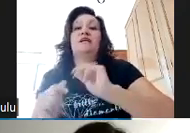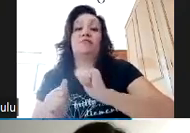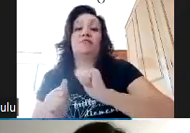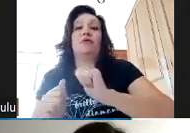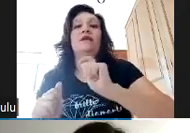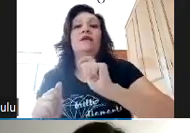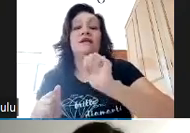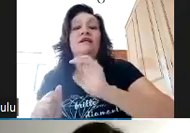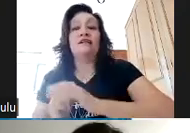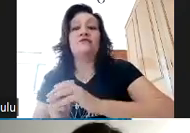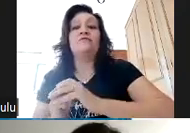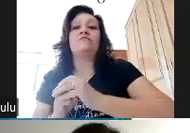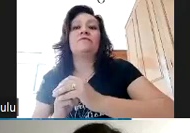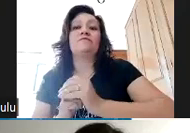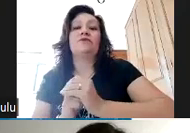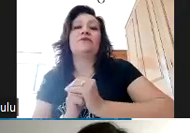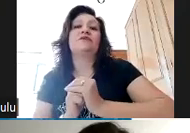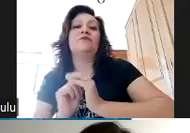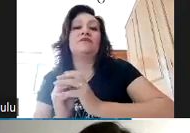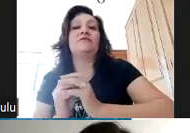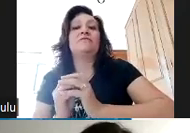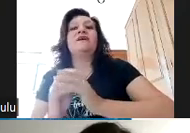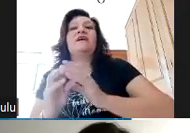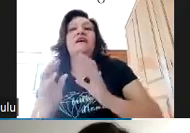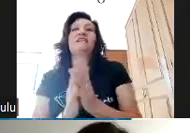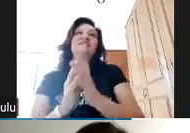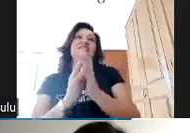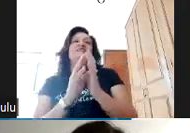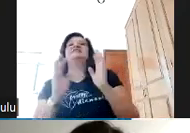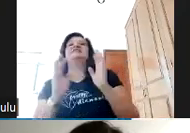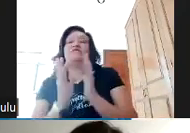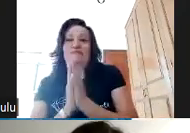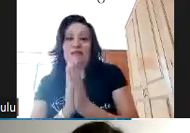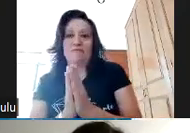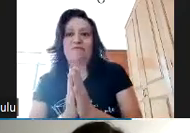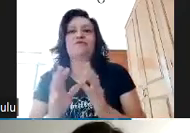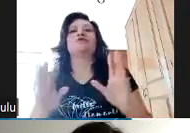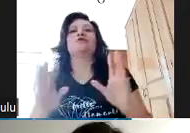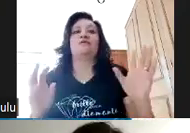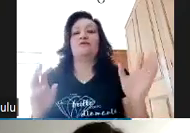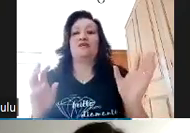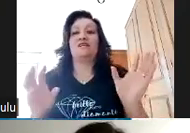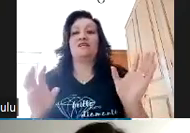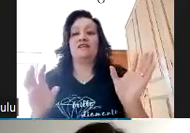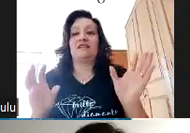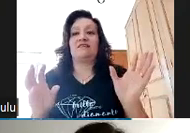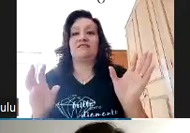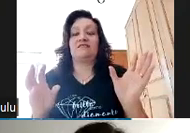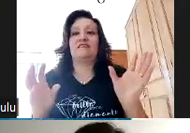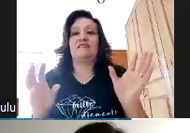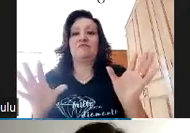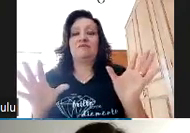por ejemplo el Erizo el prospecto Erizo es el que siempre Nosotros le vamos a dar